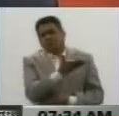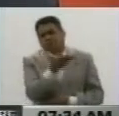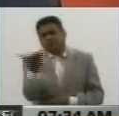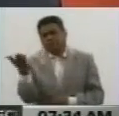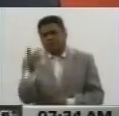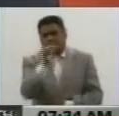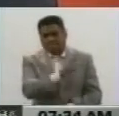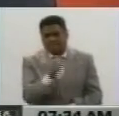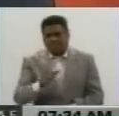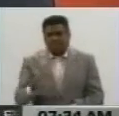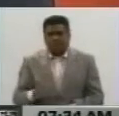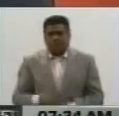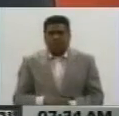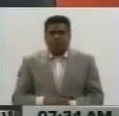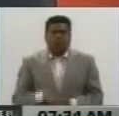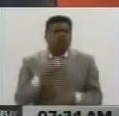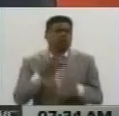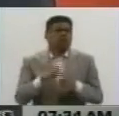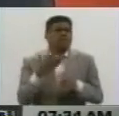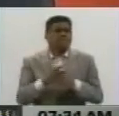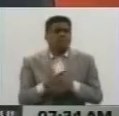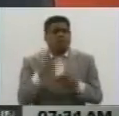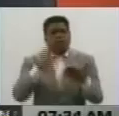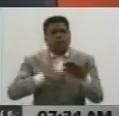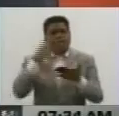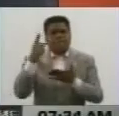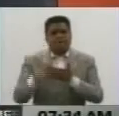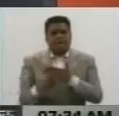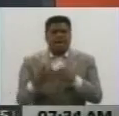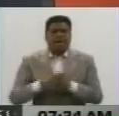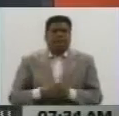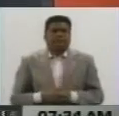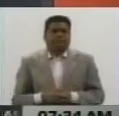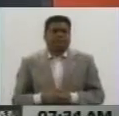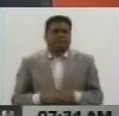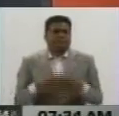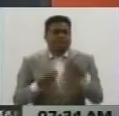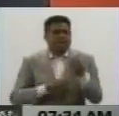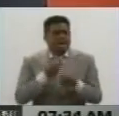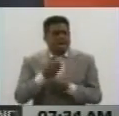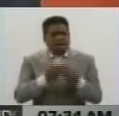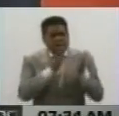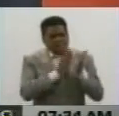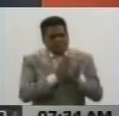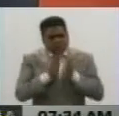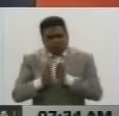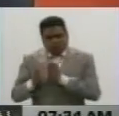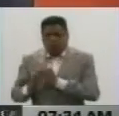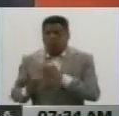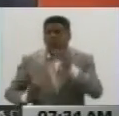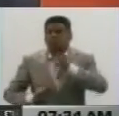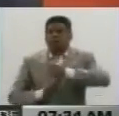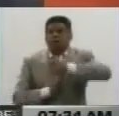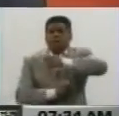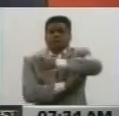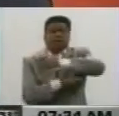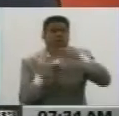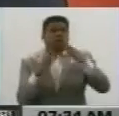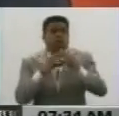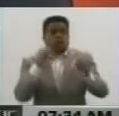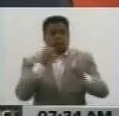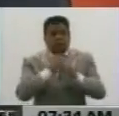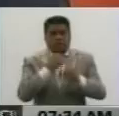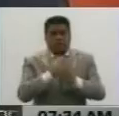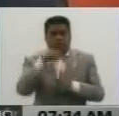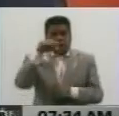Indiferentemente de cuáles han sido todos los planes y los programas que el Estado ha programado, sobre lo cual se ha basado todo este trabajo que tenemos